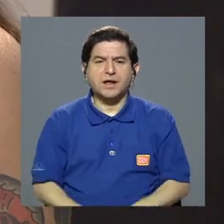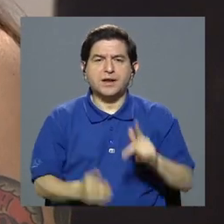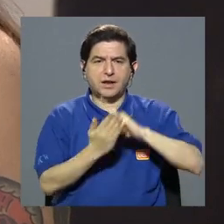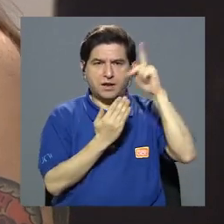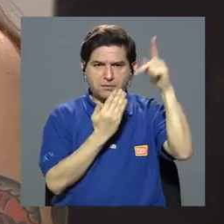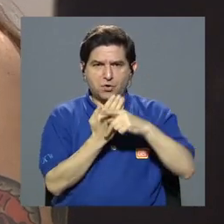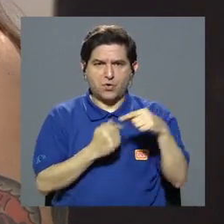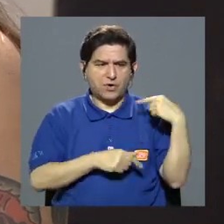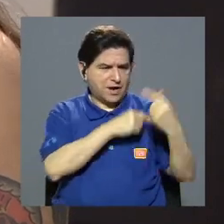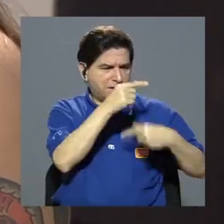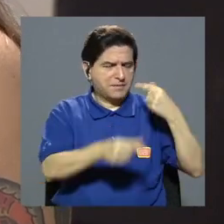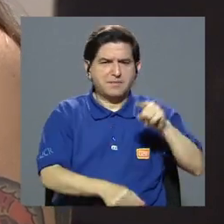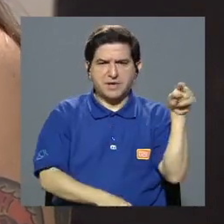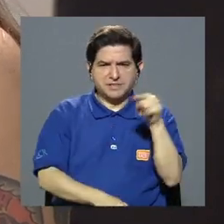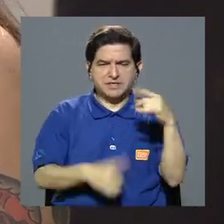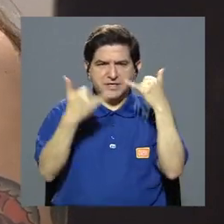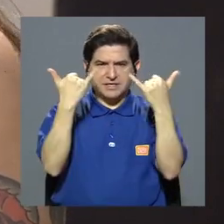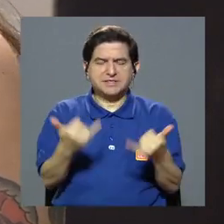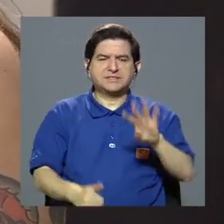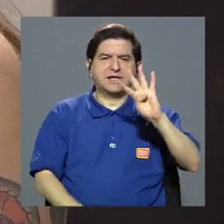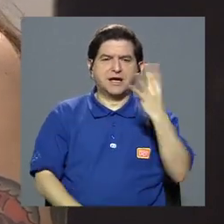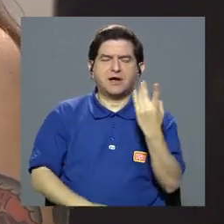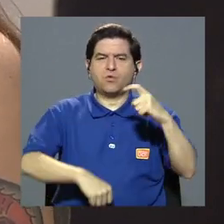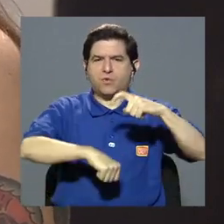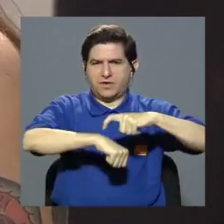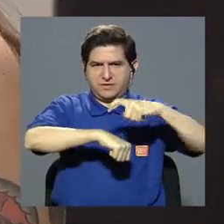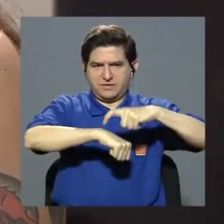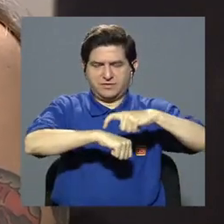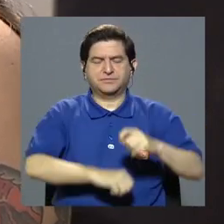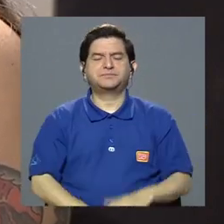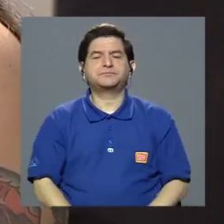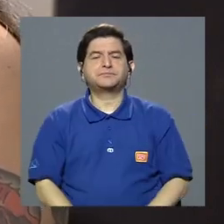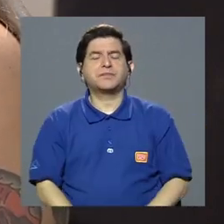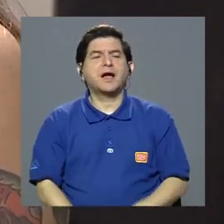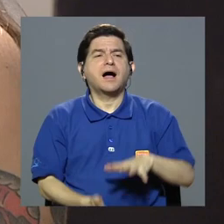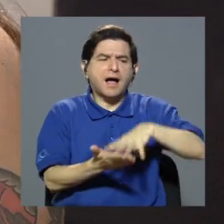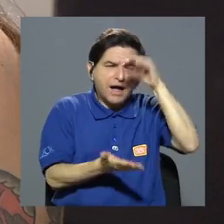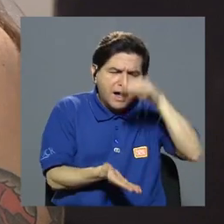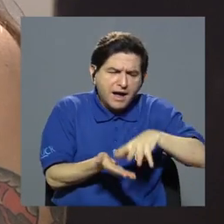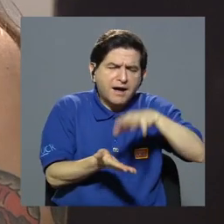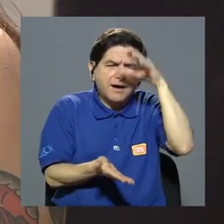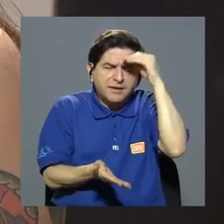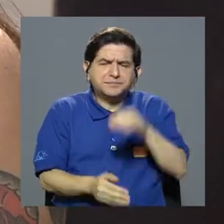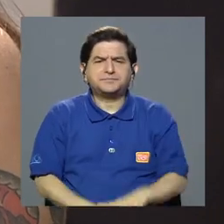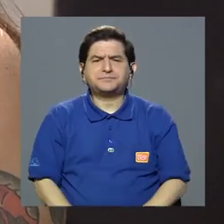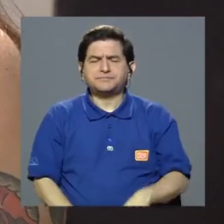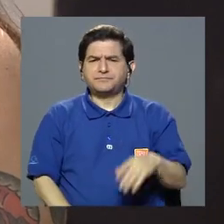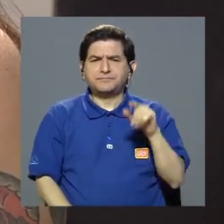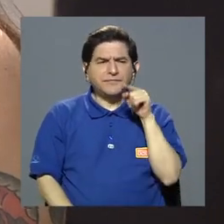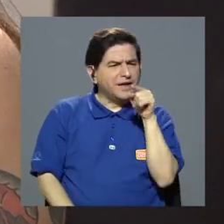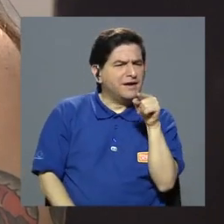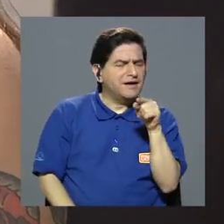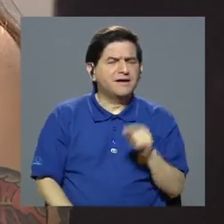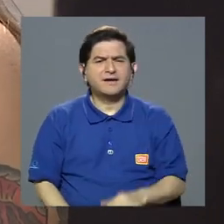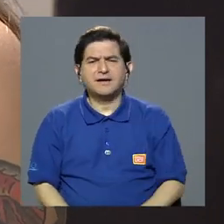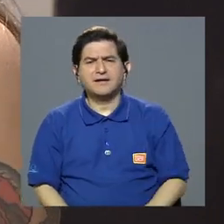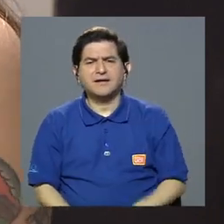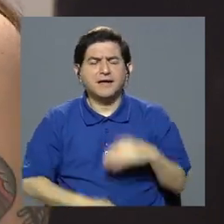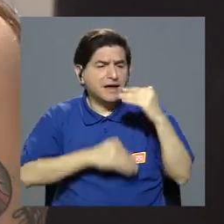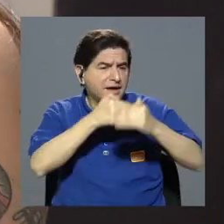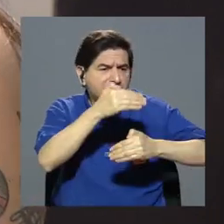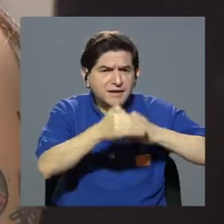programa el programa géneros éxitos ya tiene cuando estamos aquí está produciendo la cuarta temporada entonces también había un aprendiz de verdad cuáles son los de